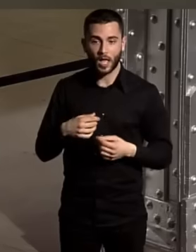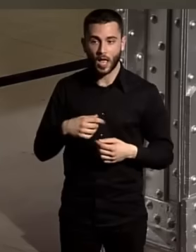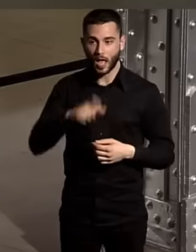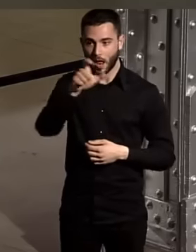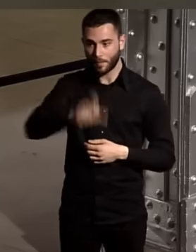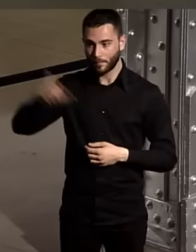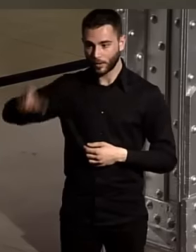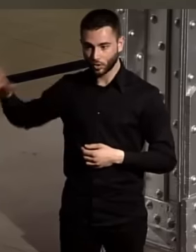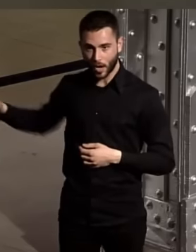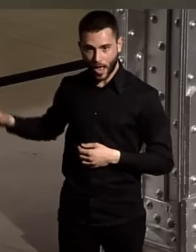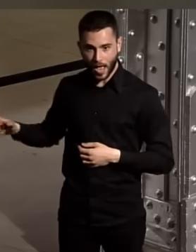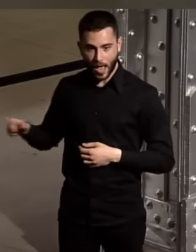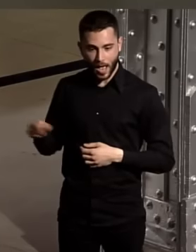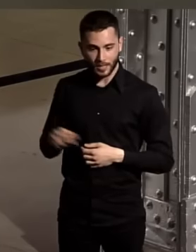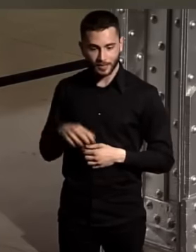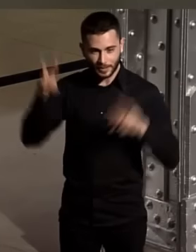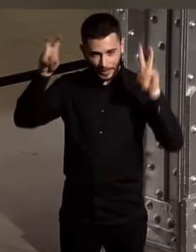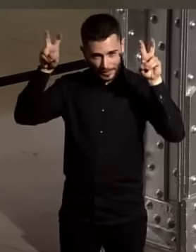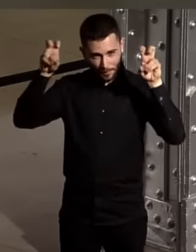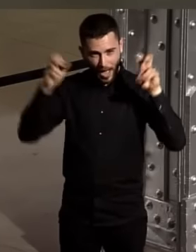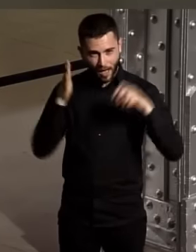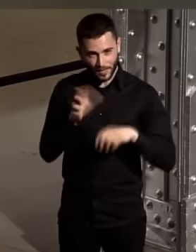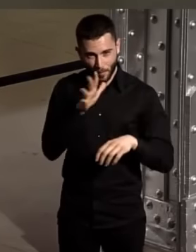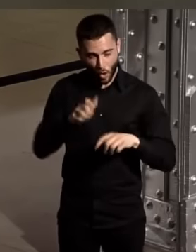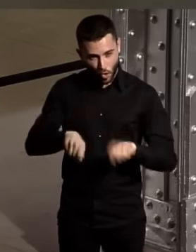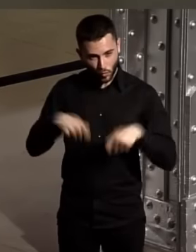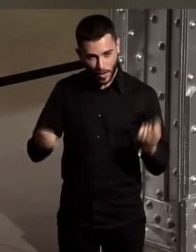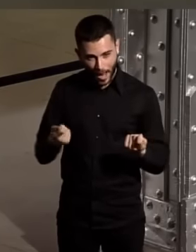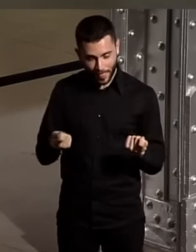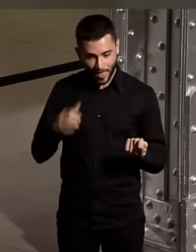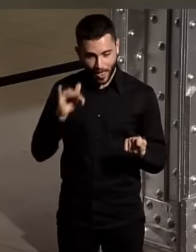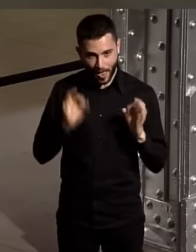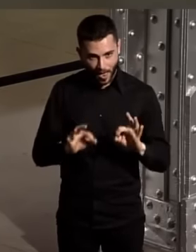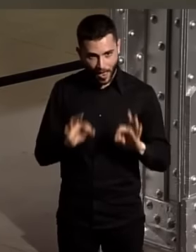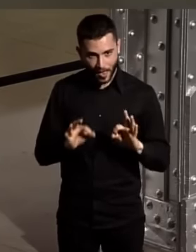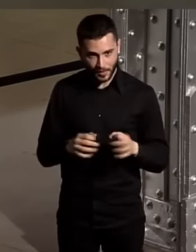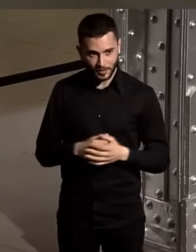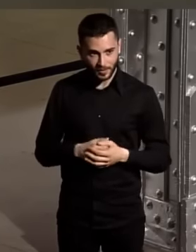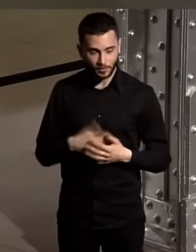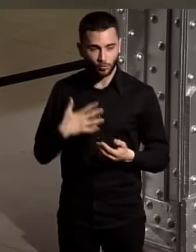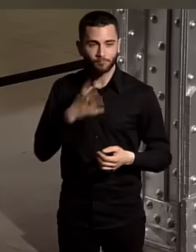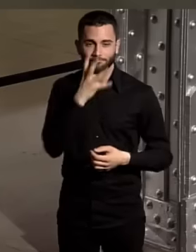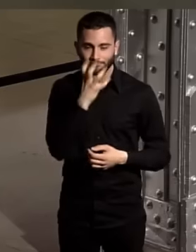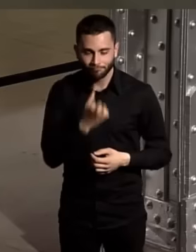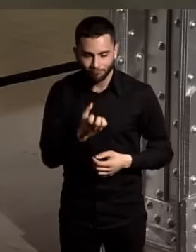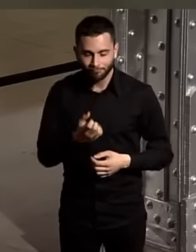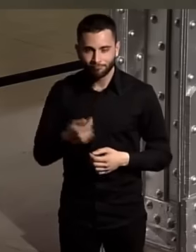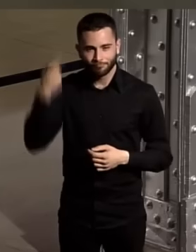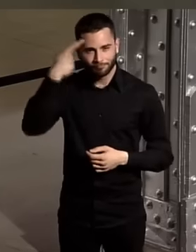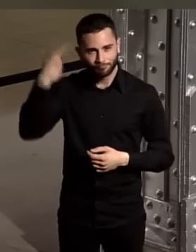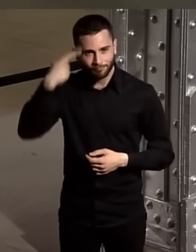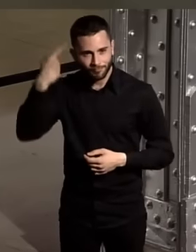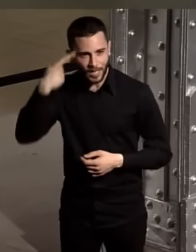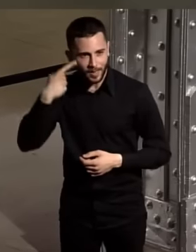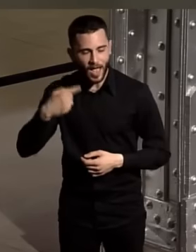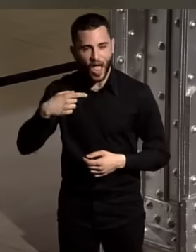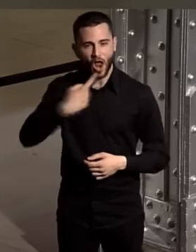eso porque está en nuestra naturaleza es eh sentimos una nostalgia por lo que somos en